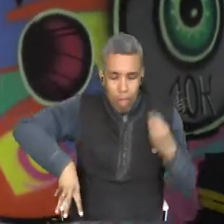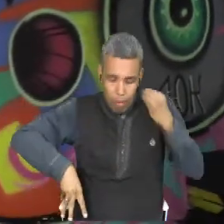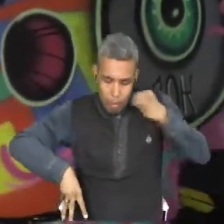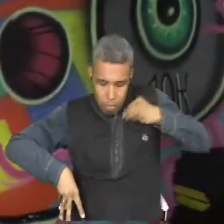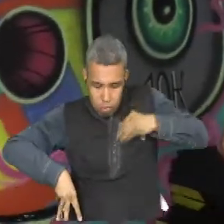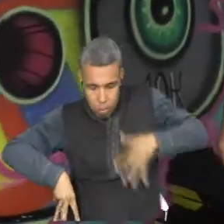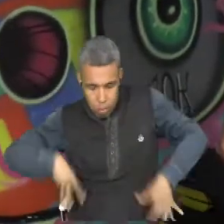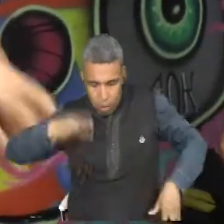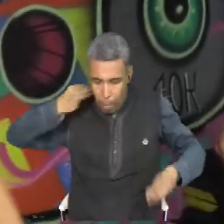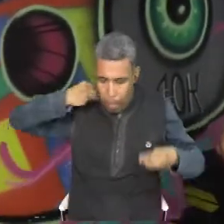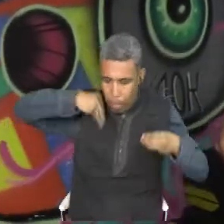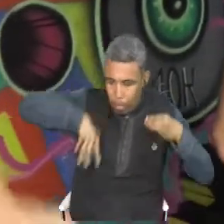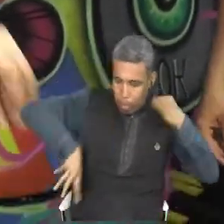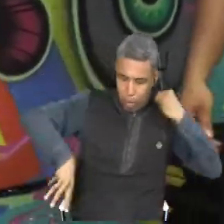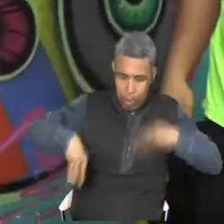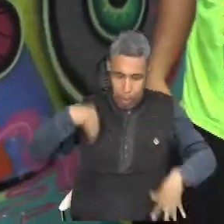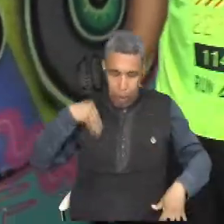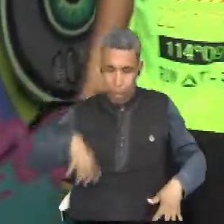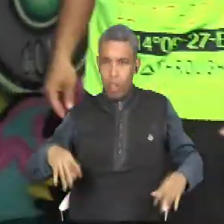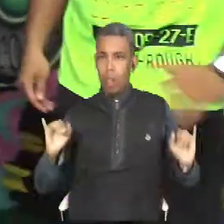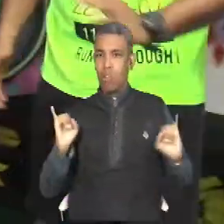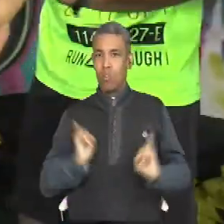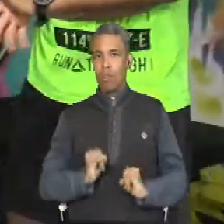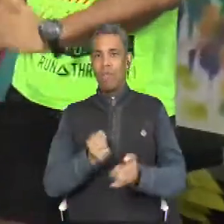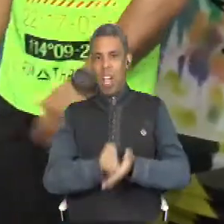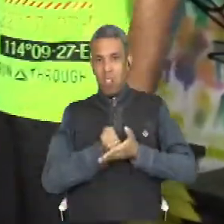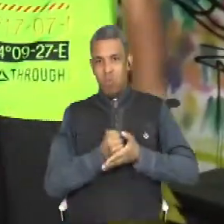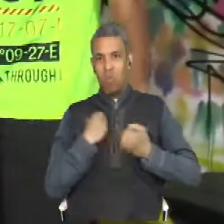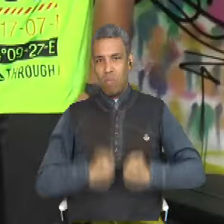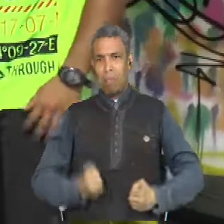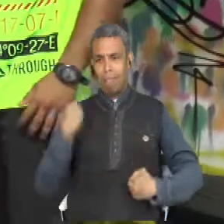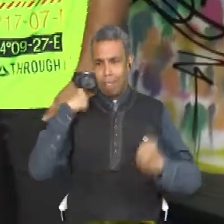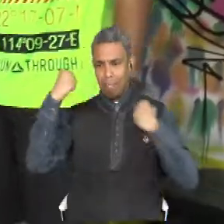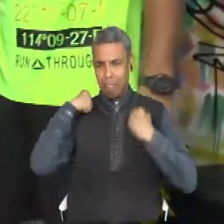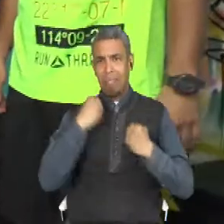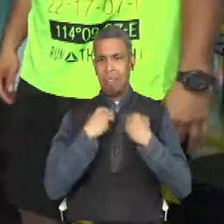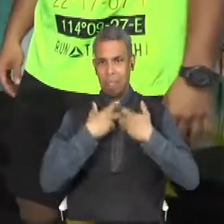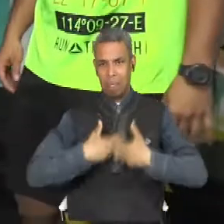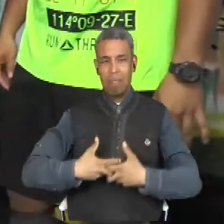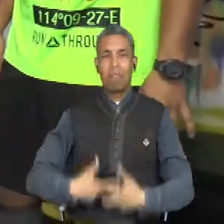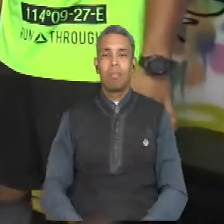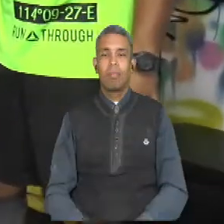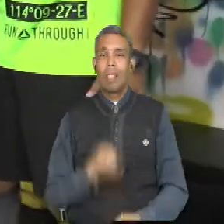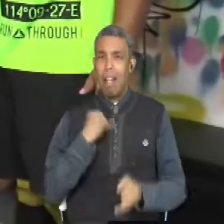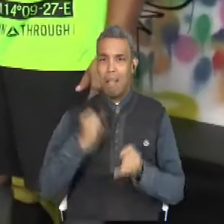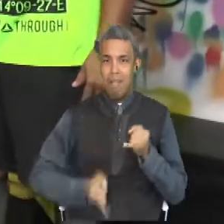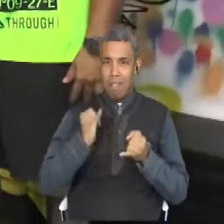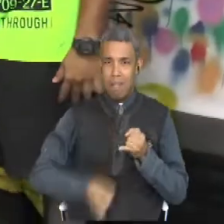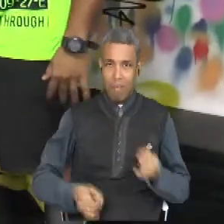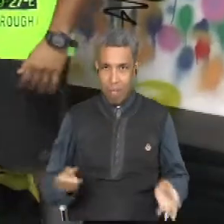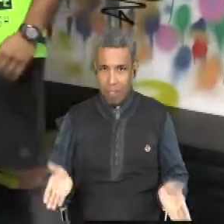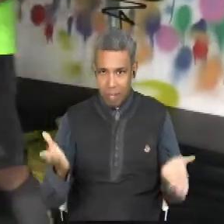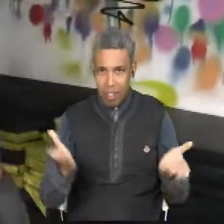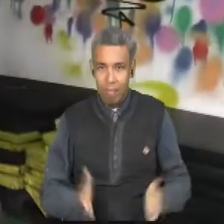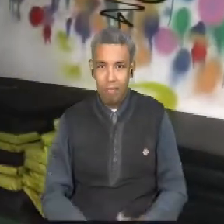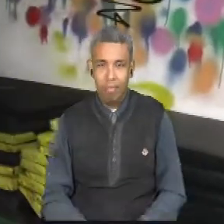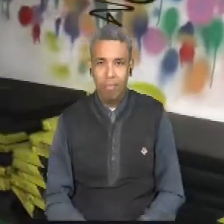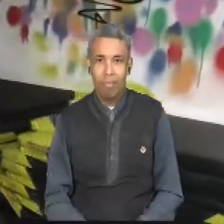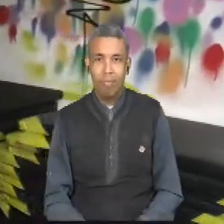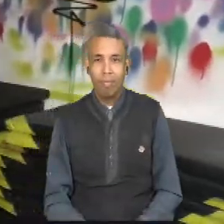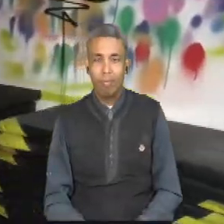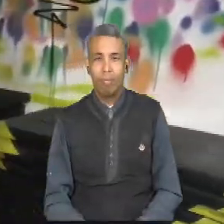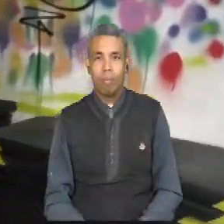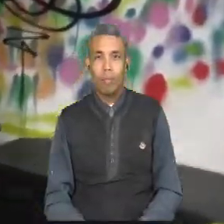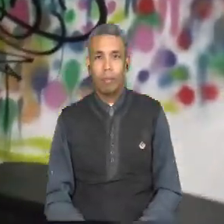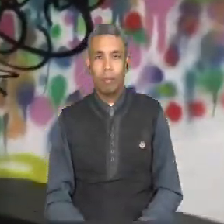dale, dale, dale, dale, dale. Última, última, última, última. 10, exacto. Entonces